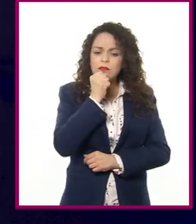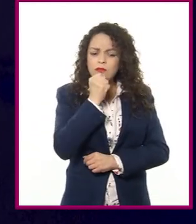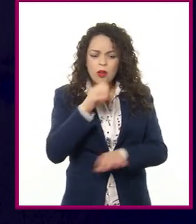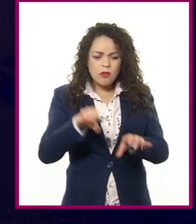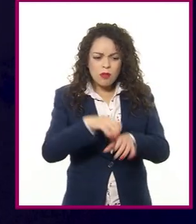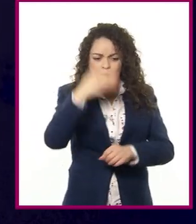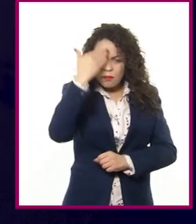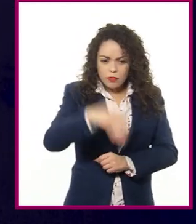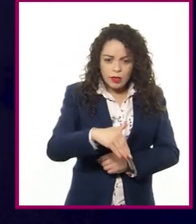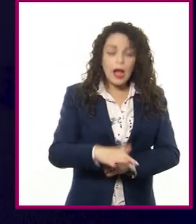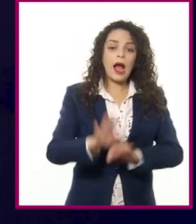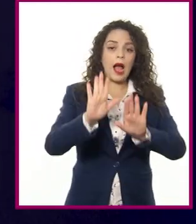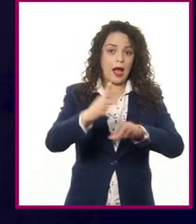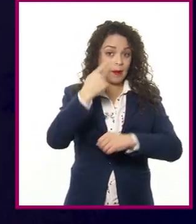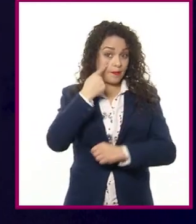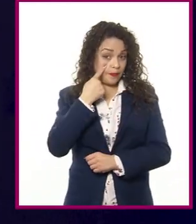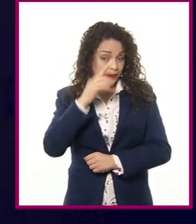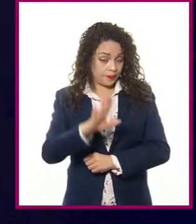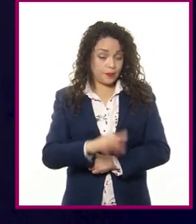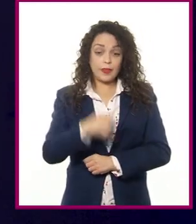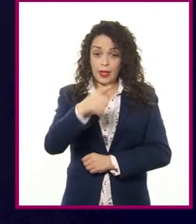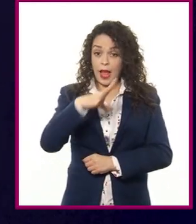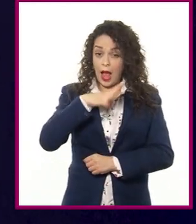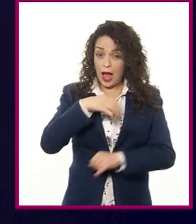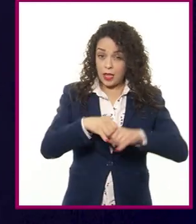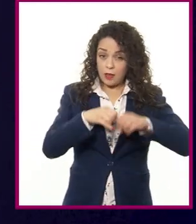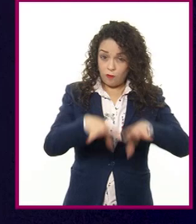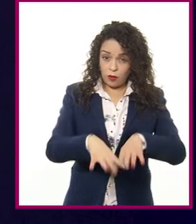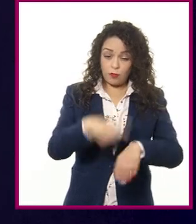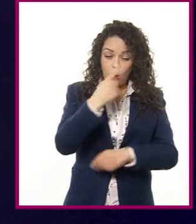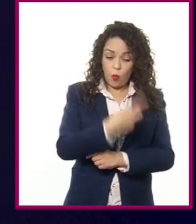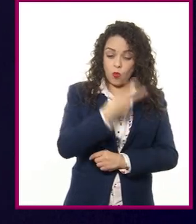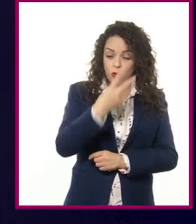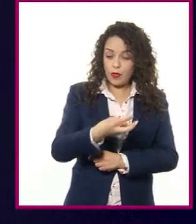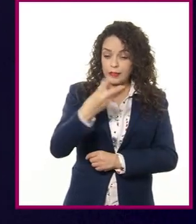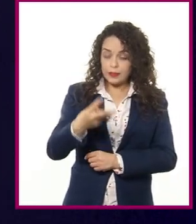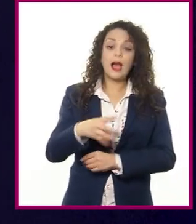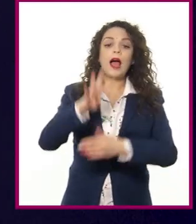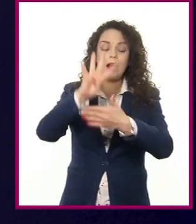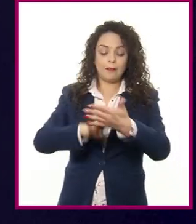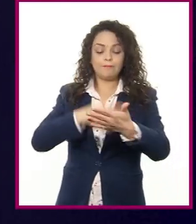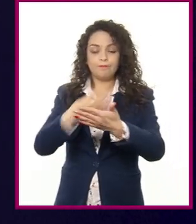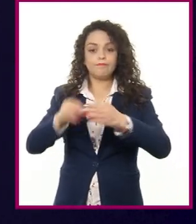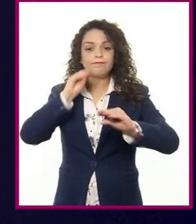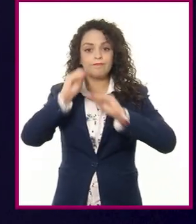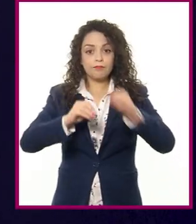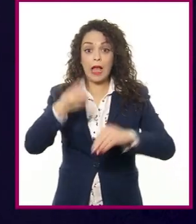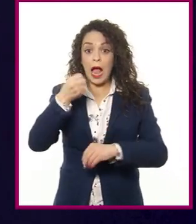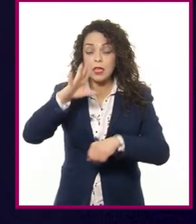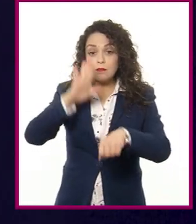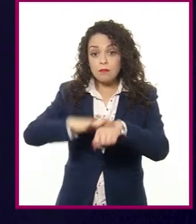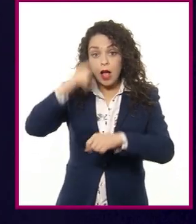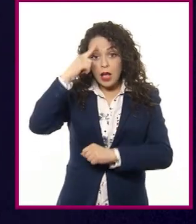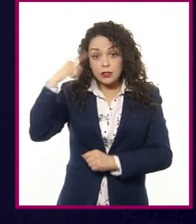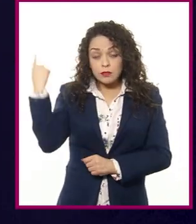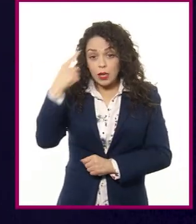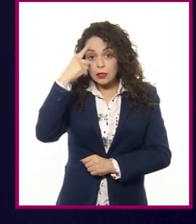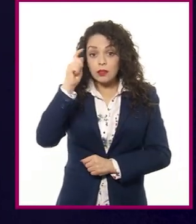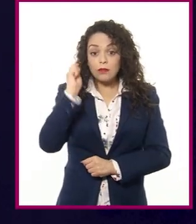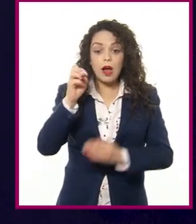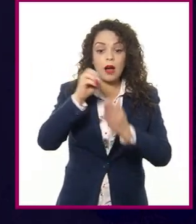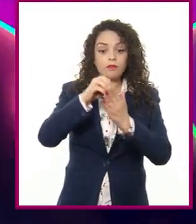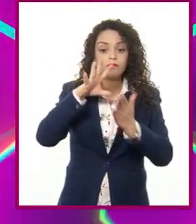los datos que se tienen en una tabla de doble entrada. De esta forma, se facilita el procedimiento al registrar los datos